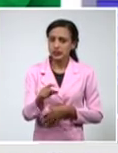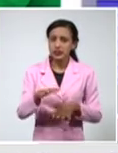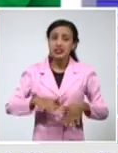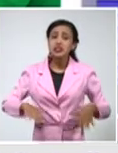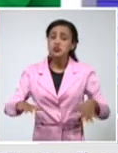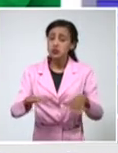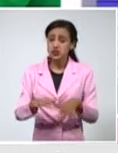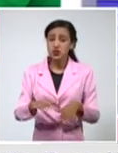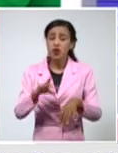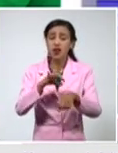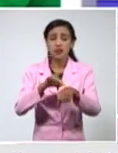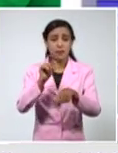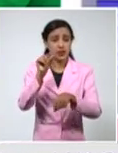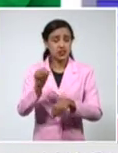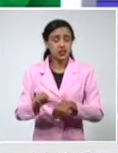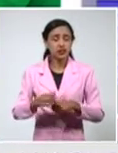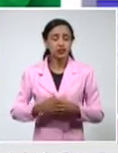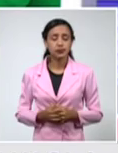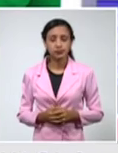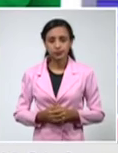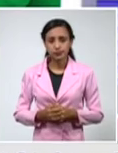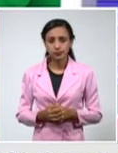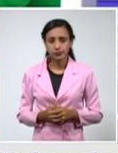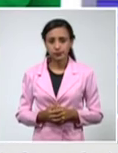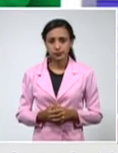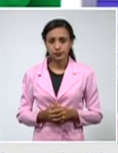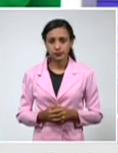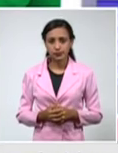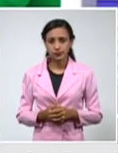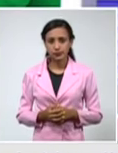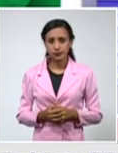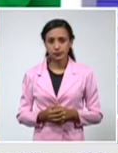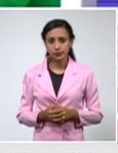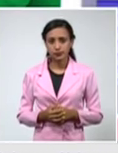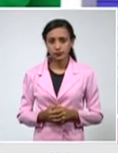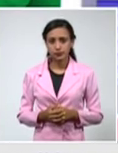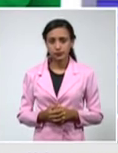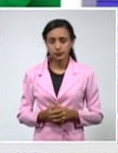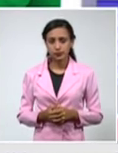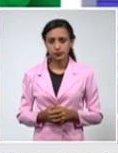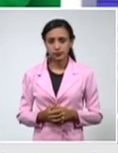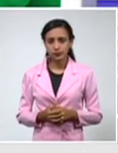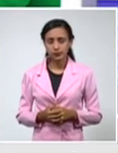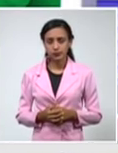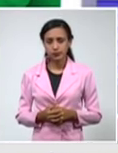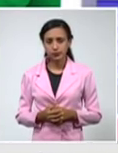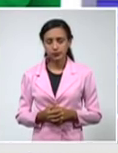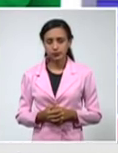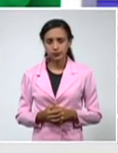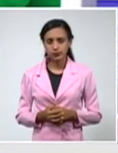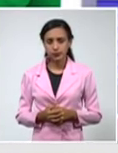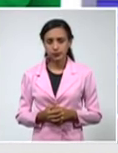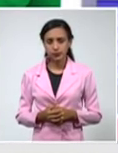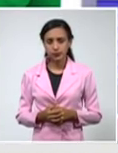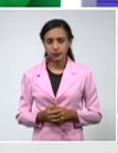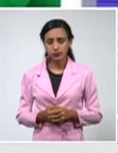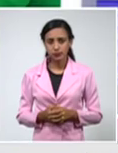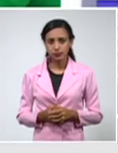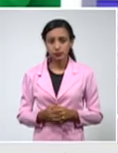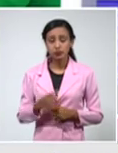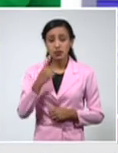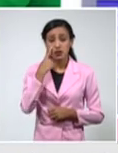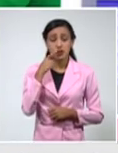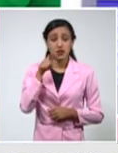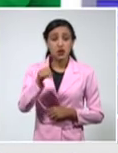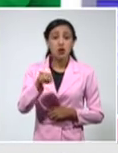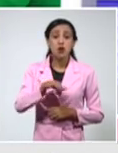paciente. Este paciente inicialmente lo que tuvo fue un aumento de volumen de los miembros inferiores, falta de